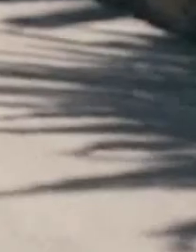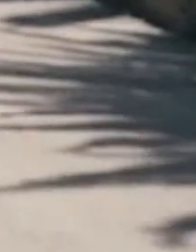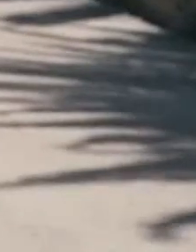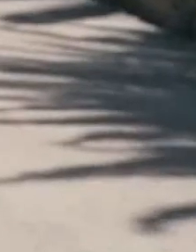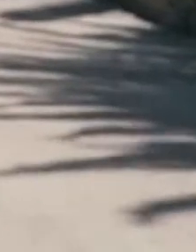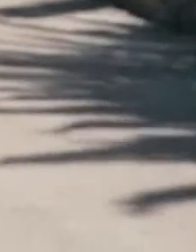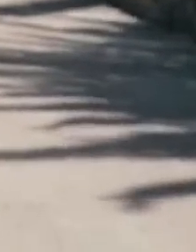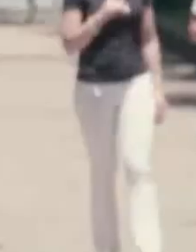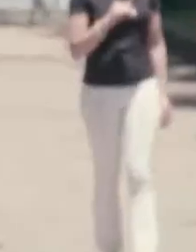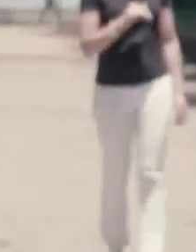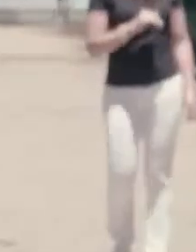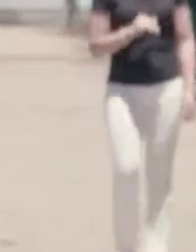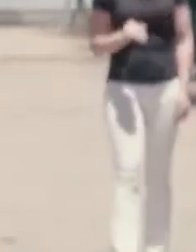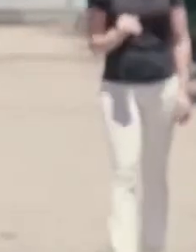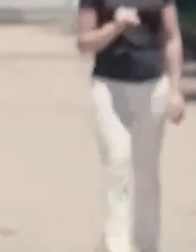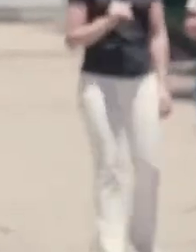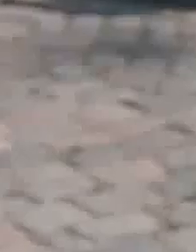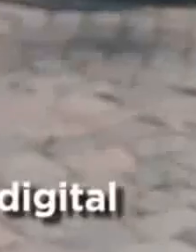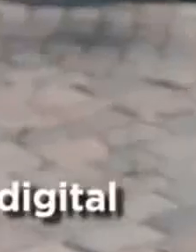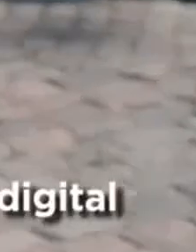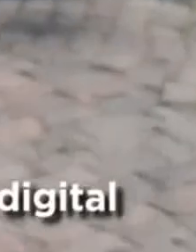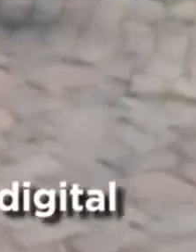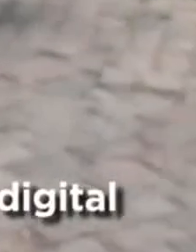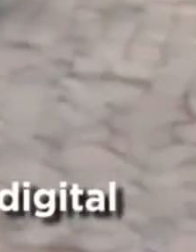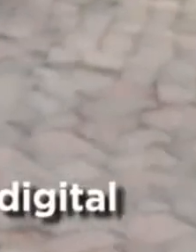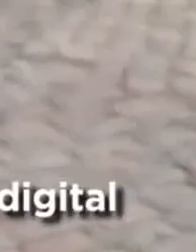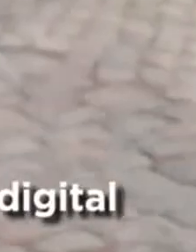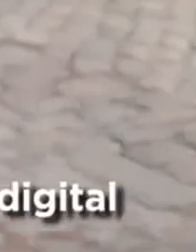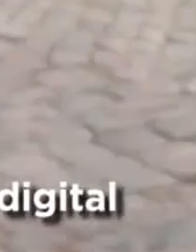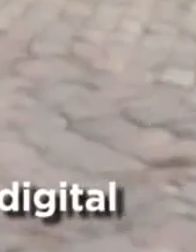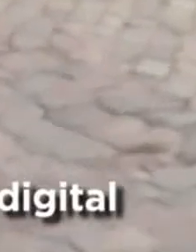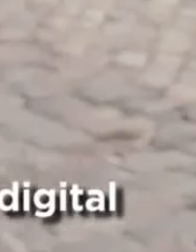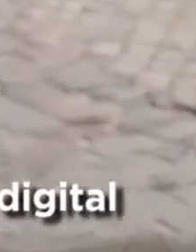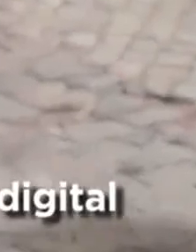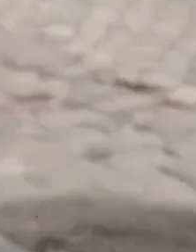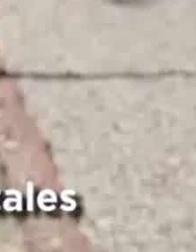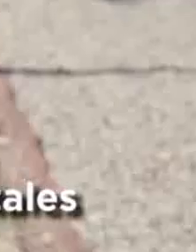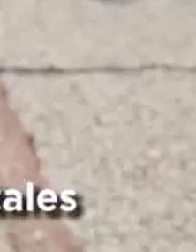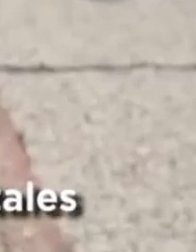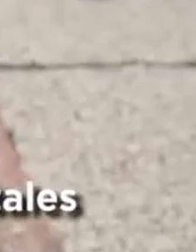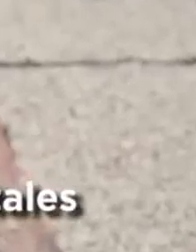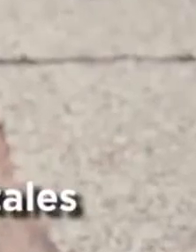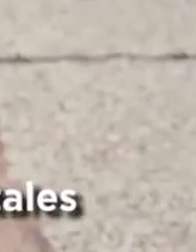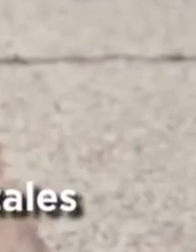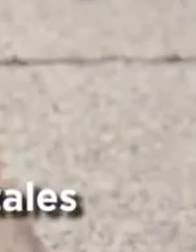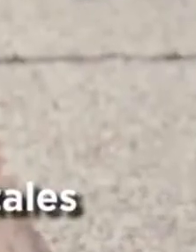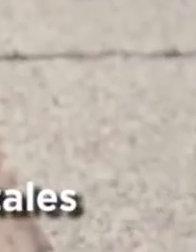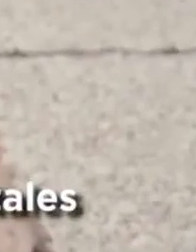de transformación individual, comunitaria y social. Te invitamos a reflexionar sobre el uso que hacemos del entorno digital y sobre las